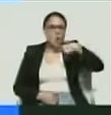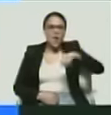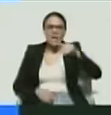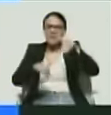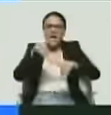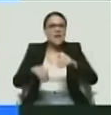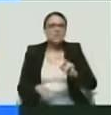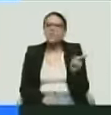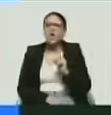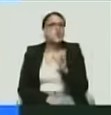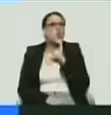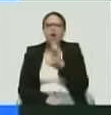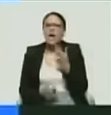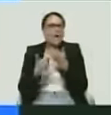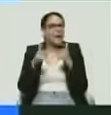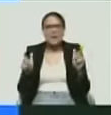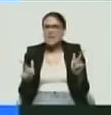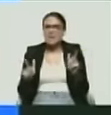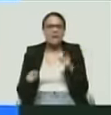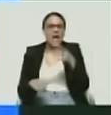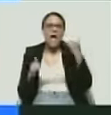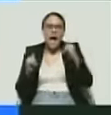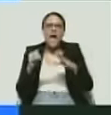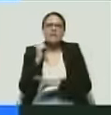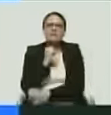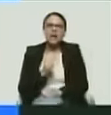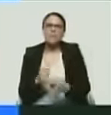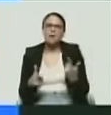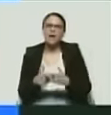Entonces tú las avalas, usted las avala.